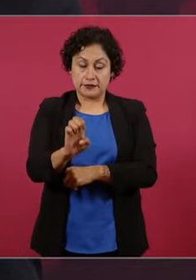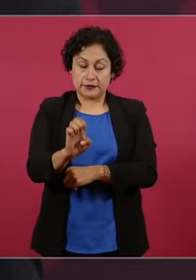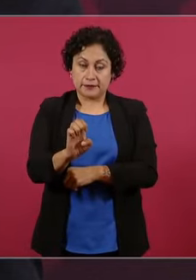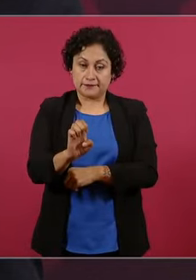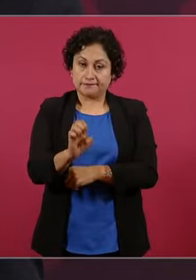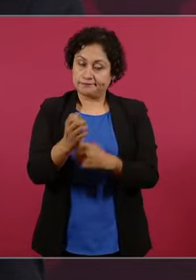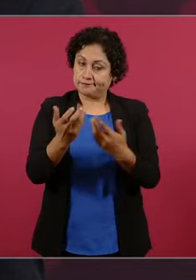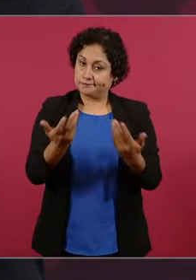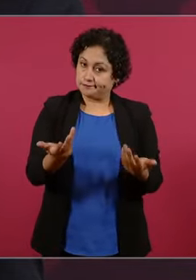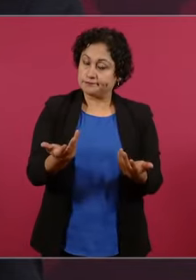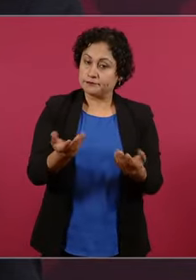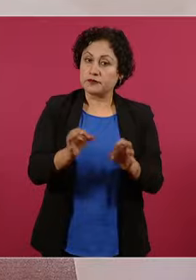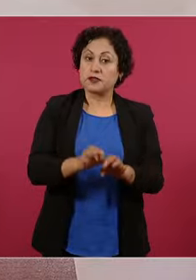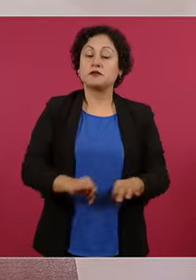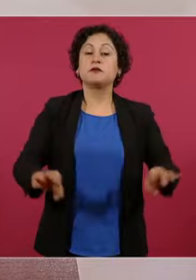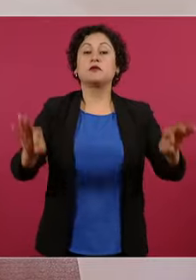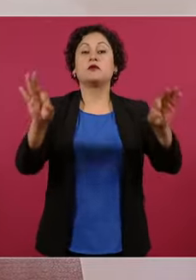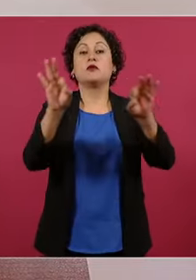conocer